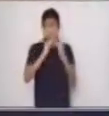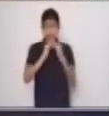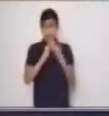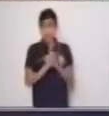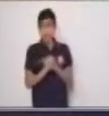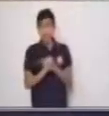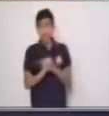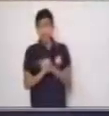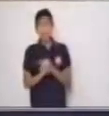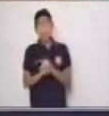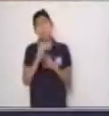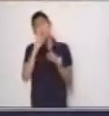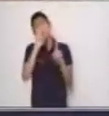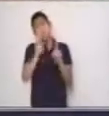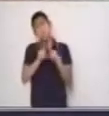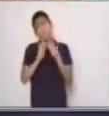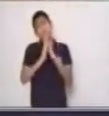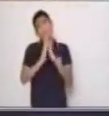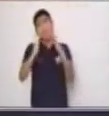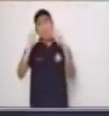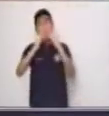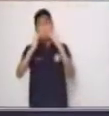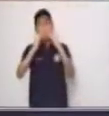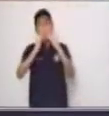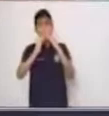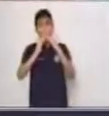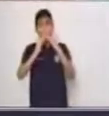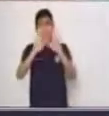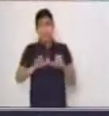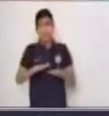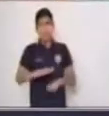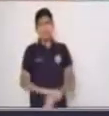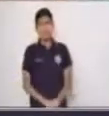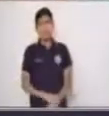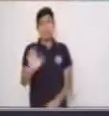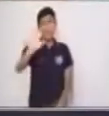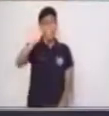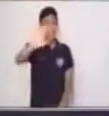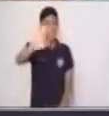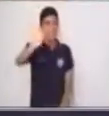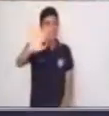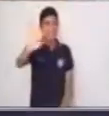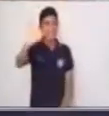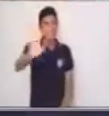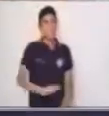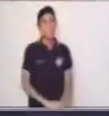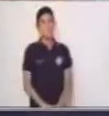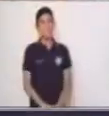Y por favor, quédate en casa. Hasta la próxima.